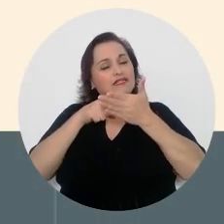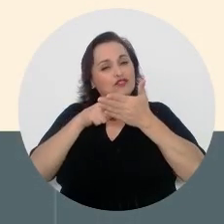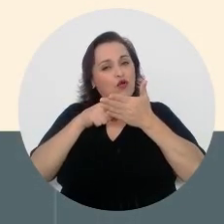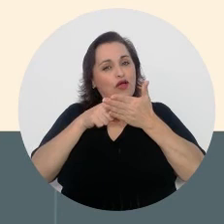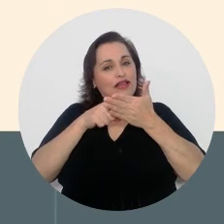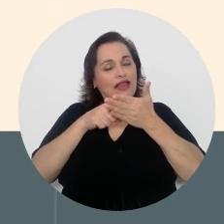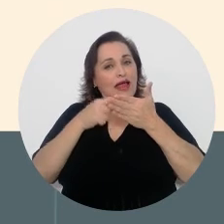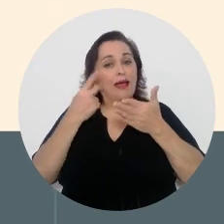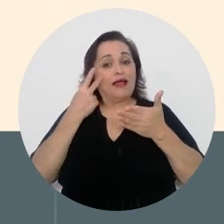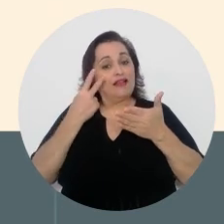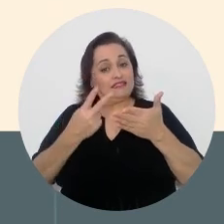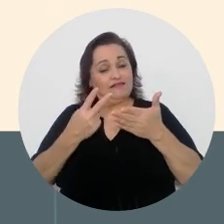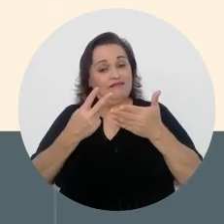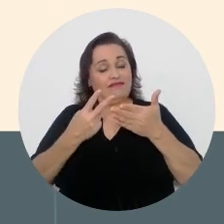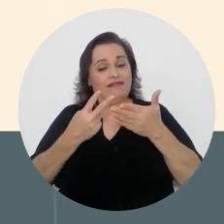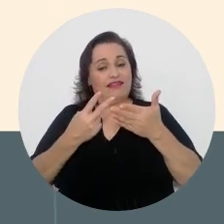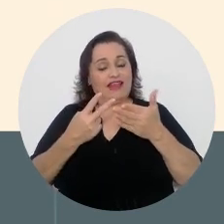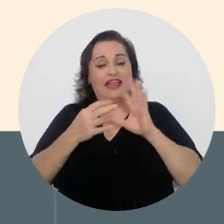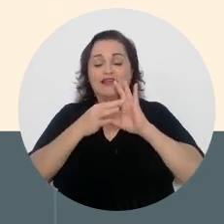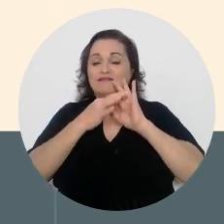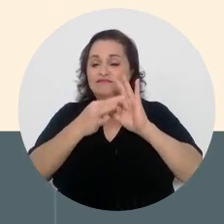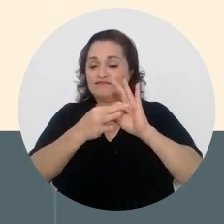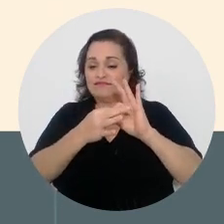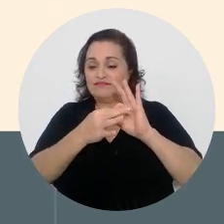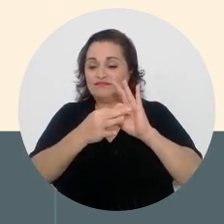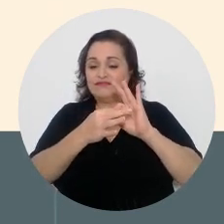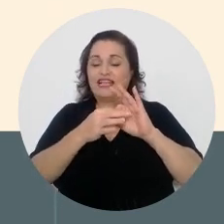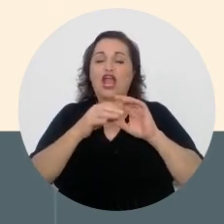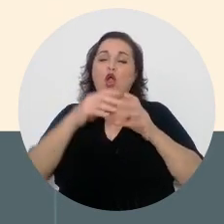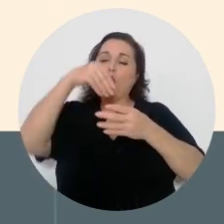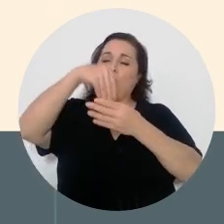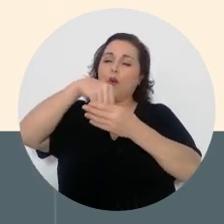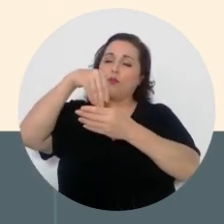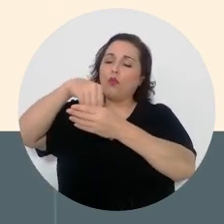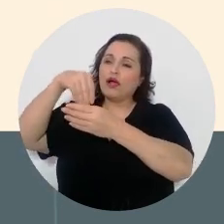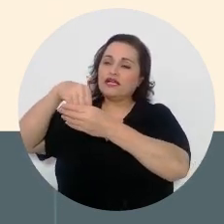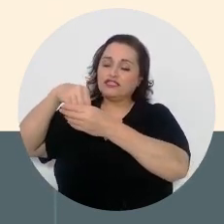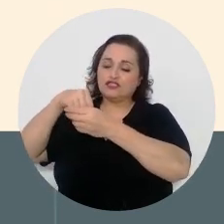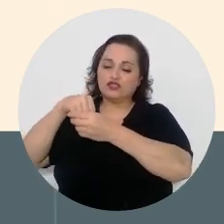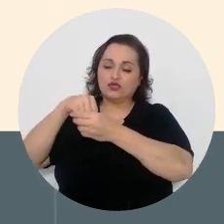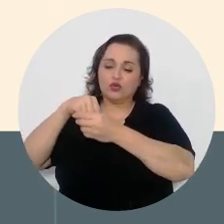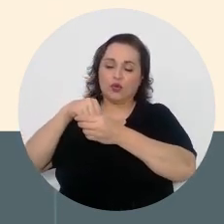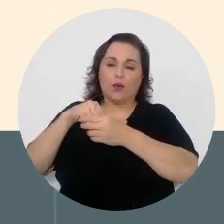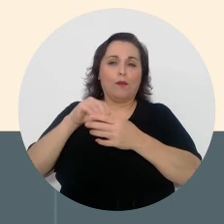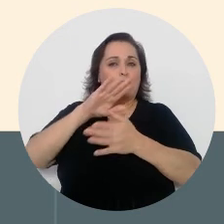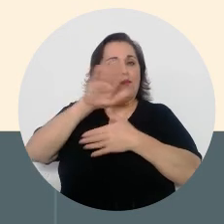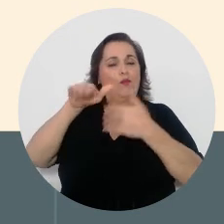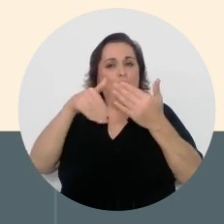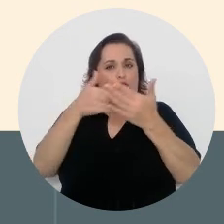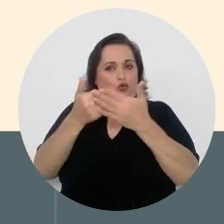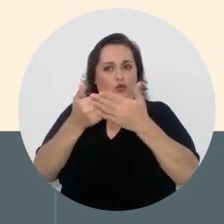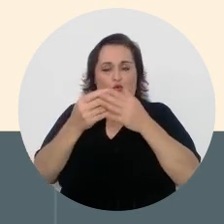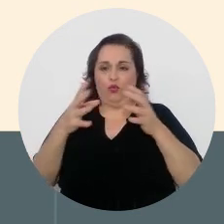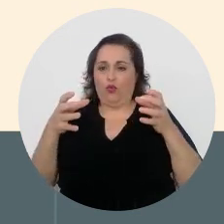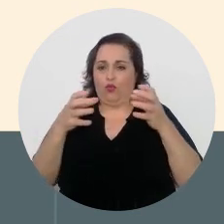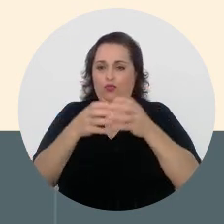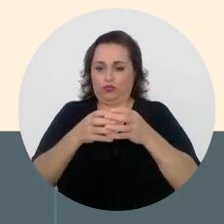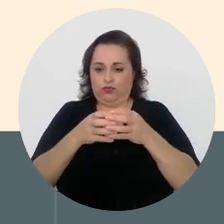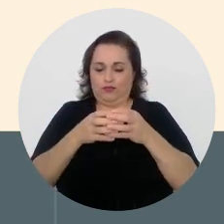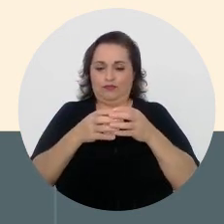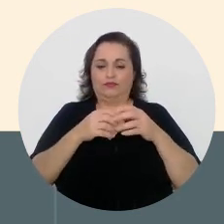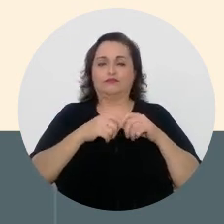viene a mencionar, lo que se viene a referir es que viene a estar compuesto por elementos.